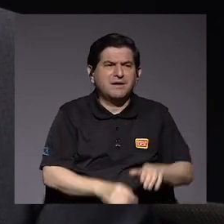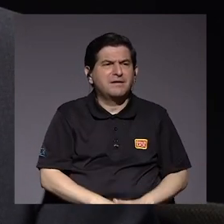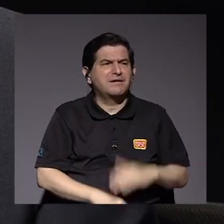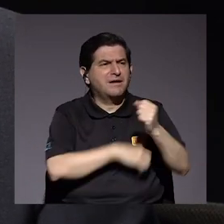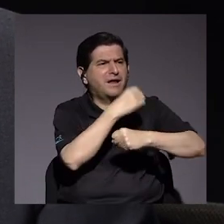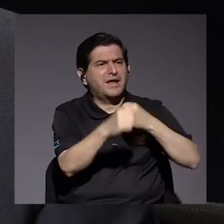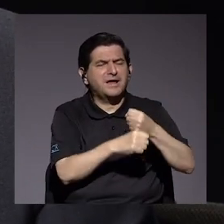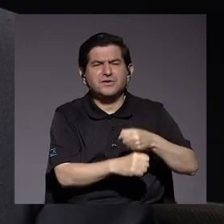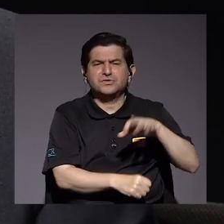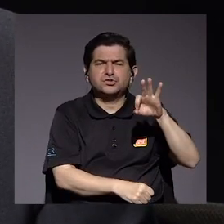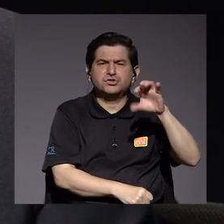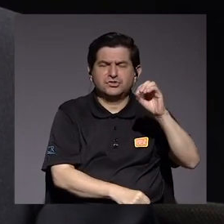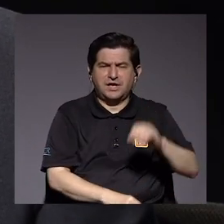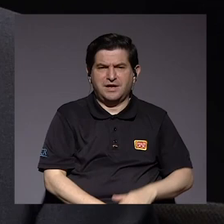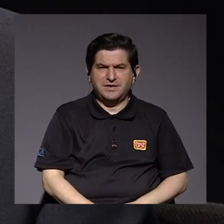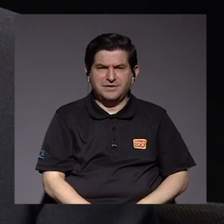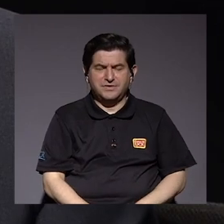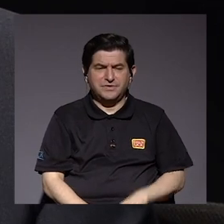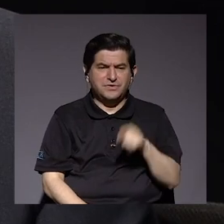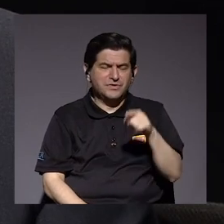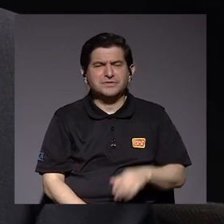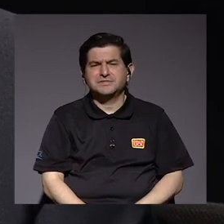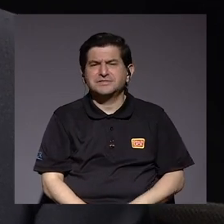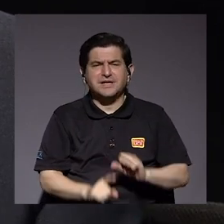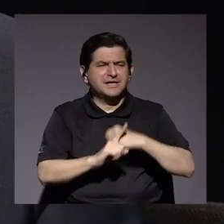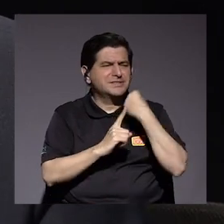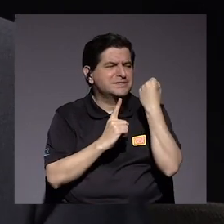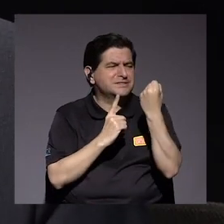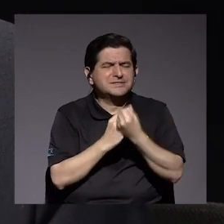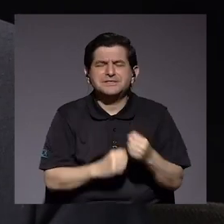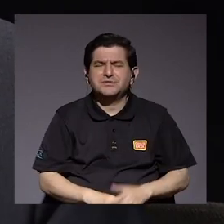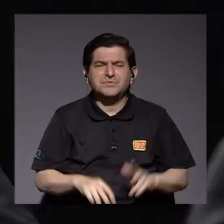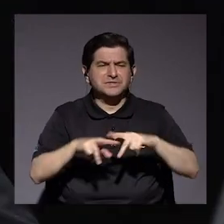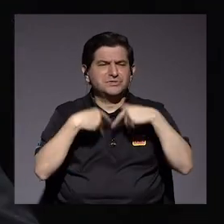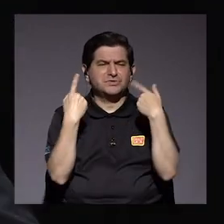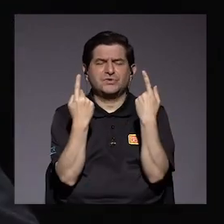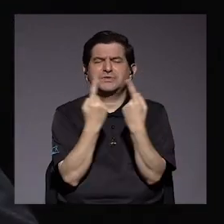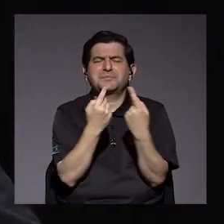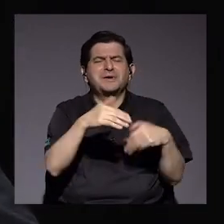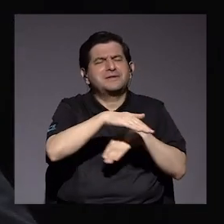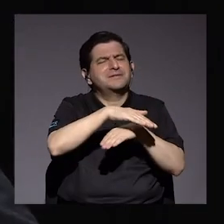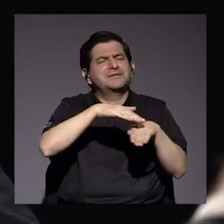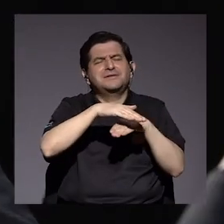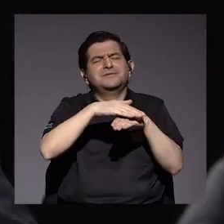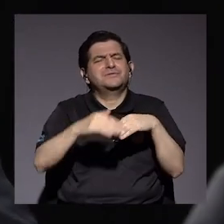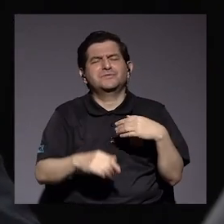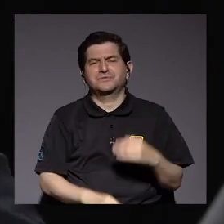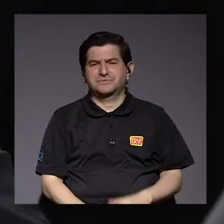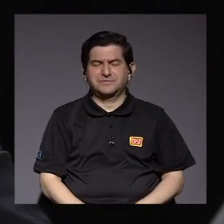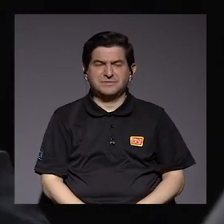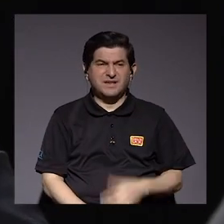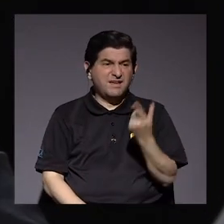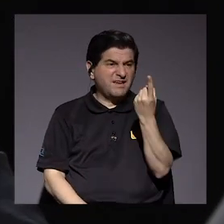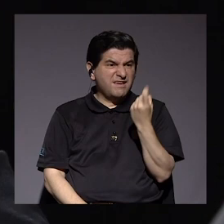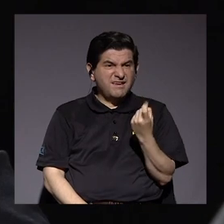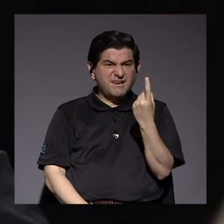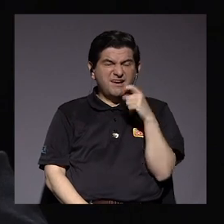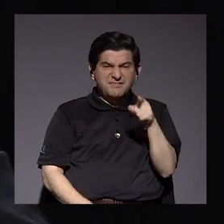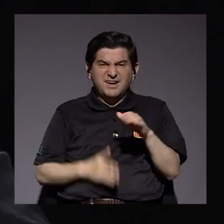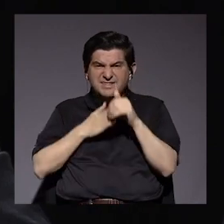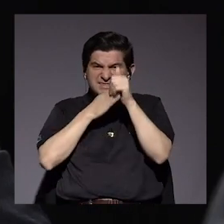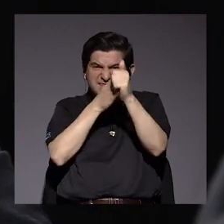en los 90 que tiene que ver con el primitivismo en los partidos y que hacemos entonces ante la falta